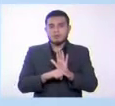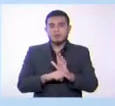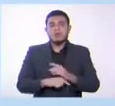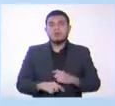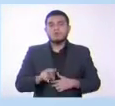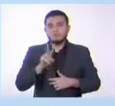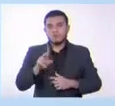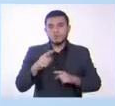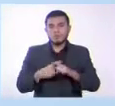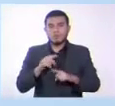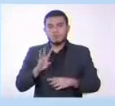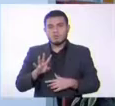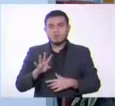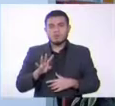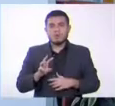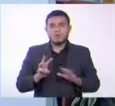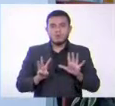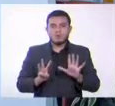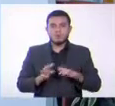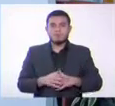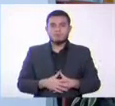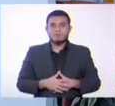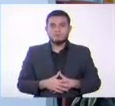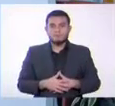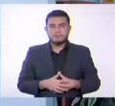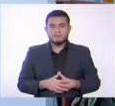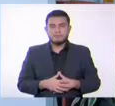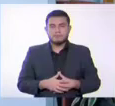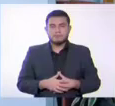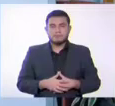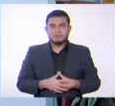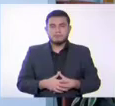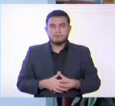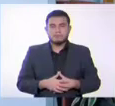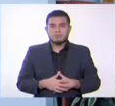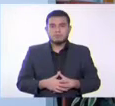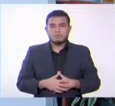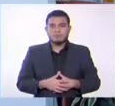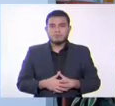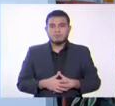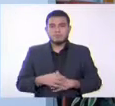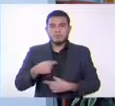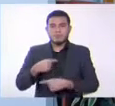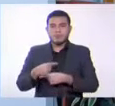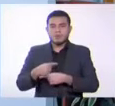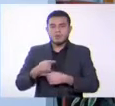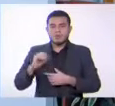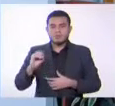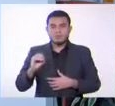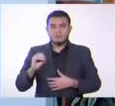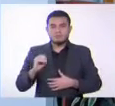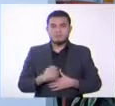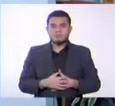4 es 8. Ya habíamos dicho que esto debe ser igual a